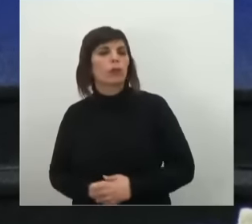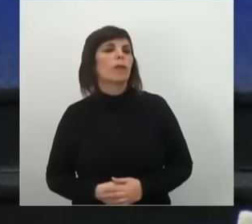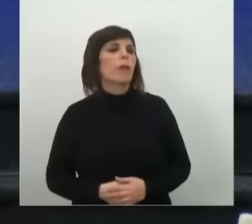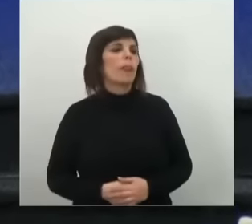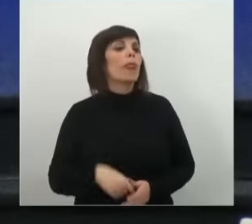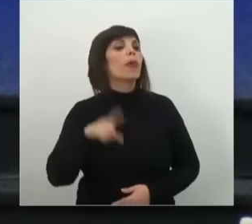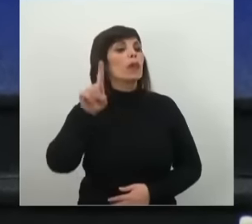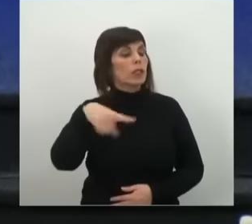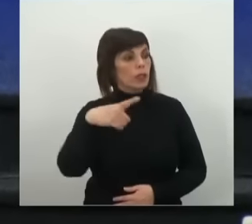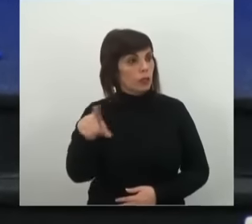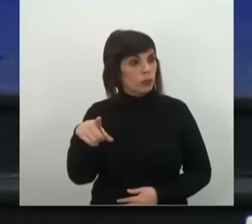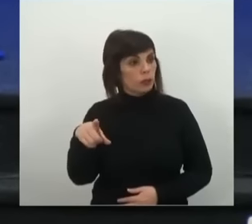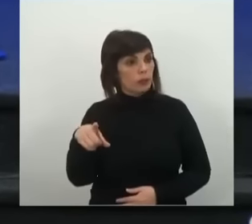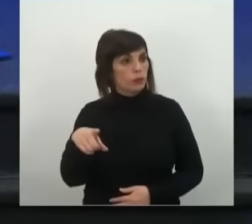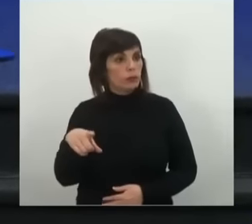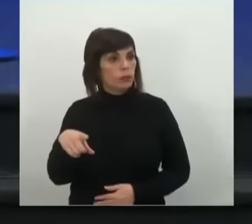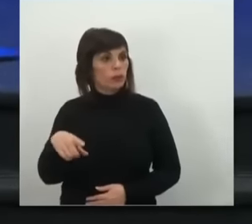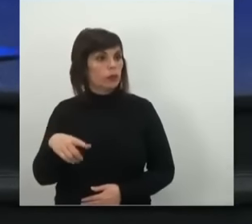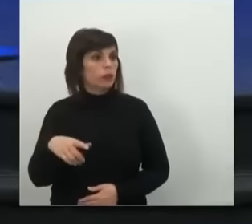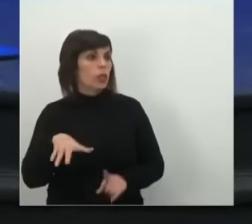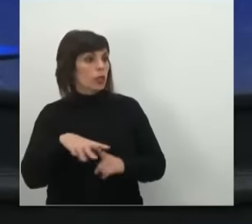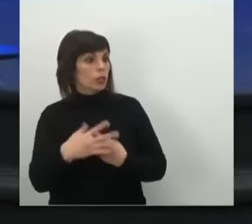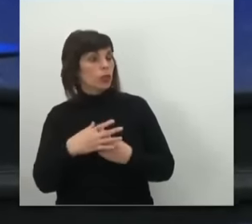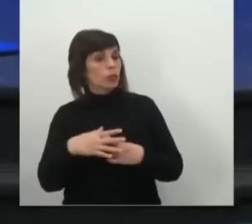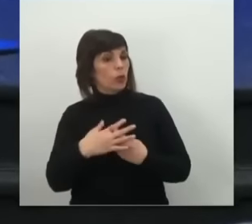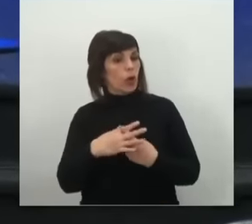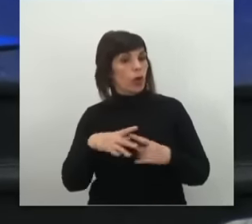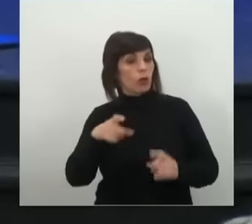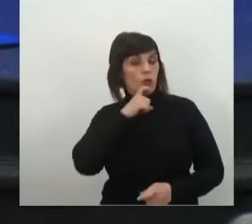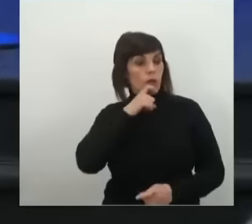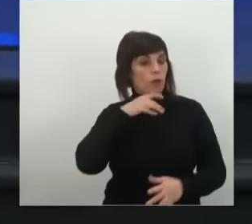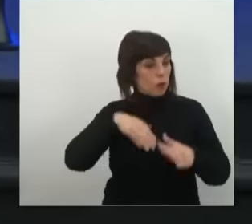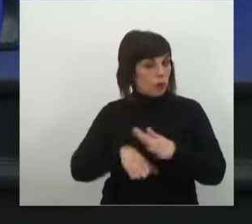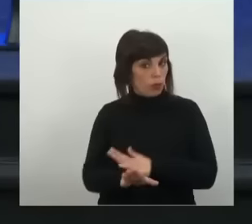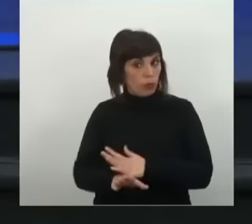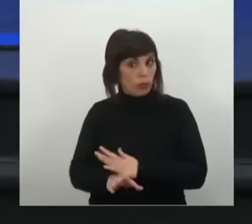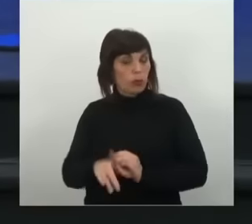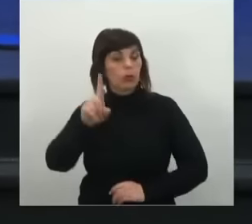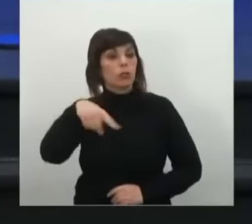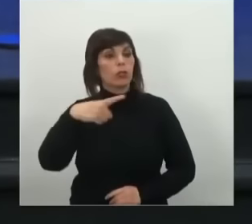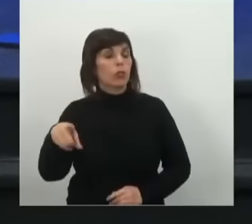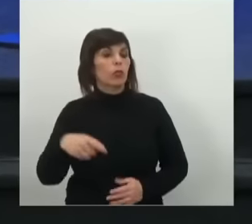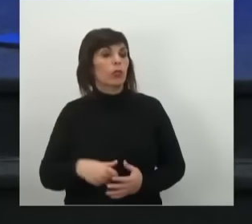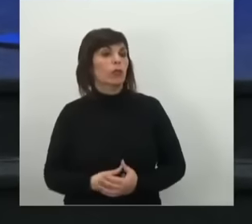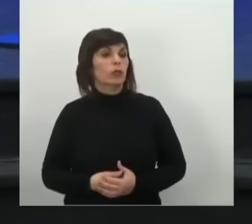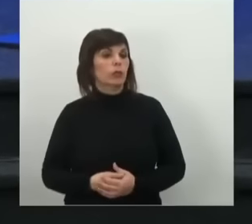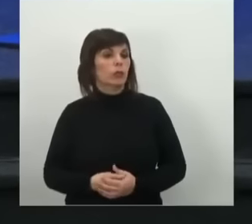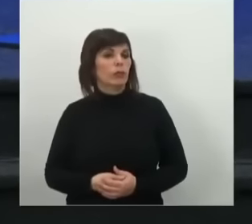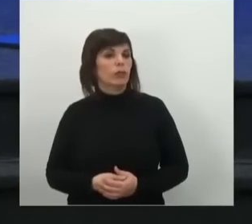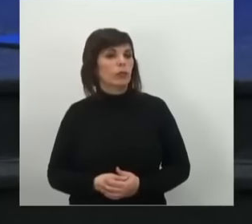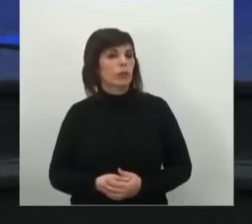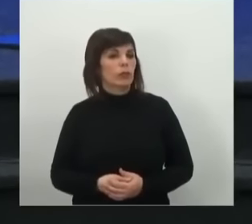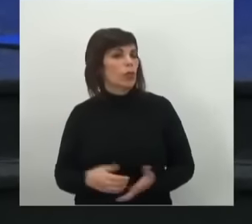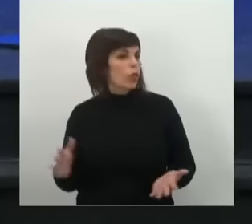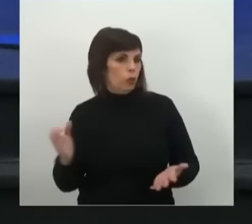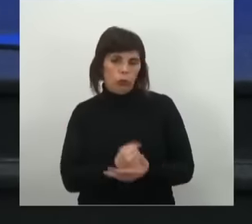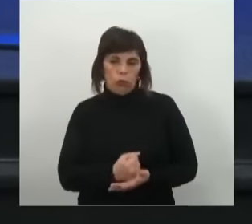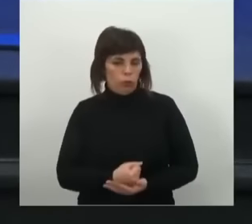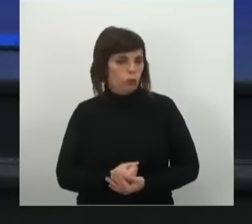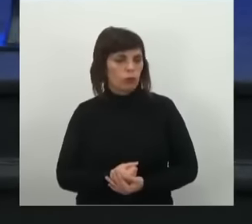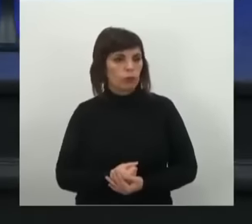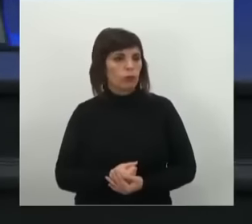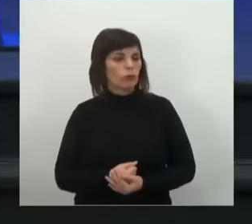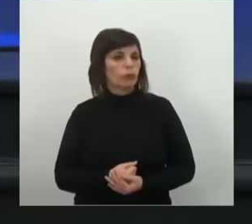a que habéis pasado dificultades A todos o alguien de vosotros viene de Disneylandia a que no